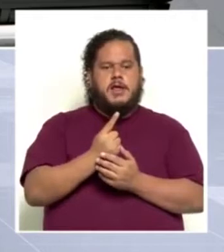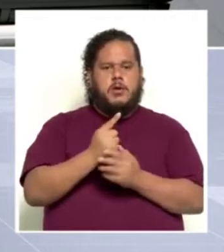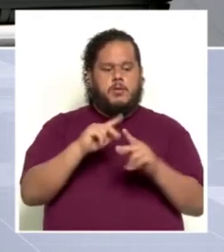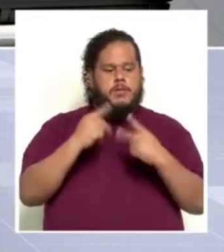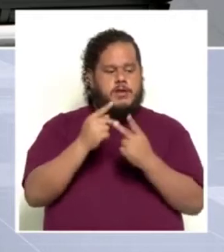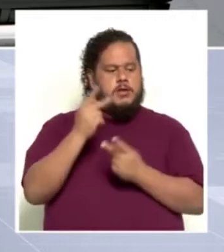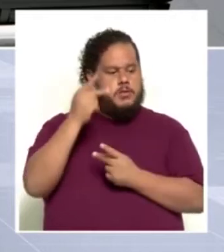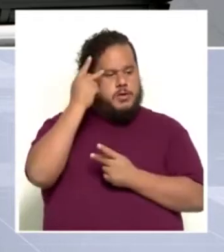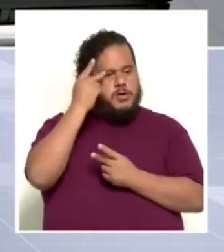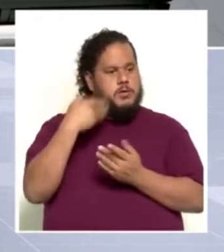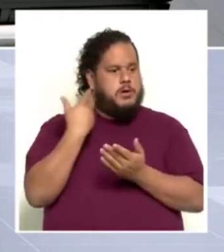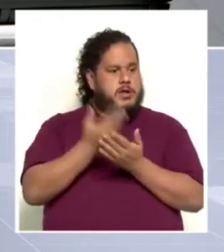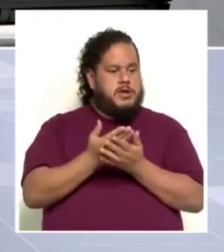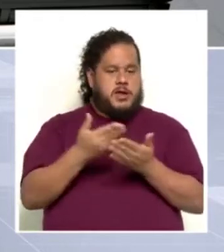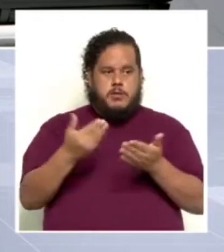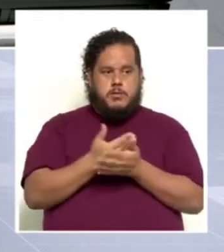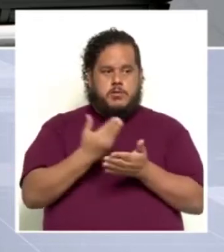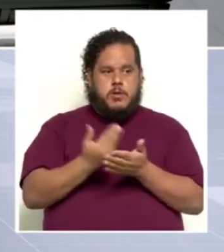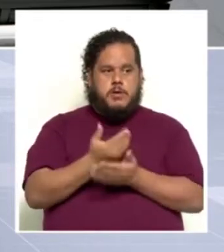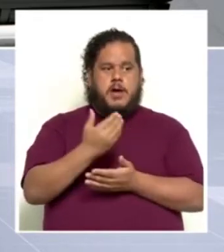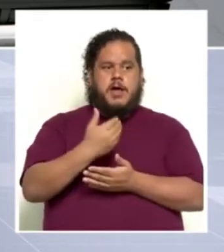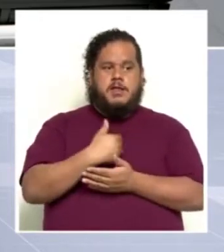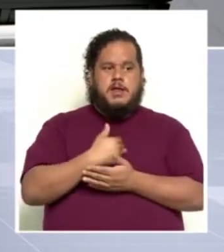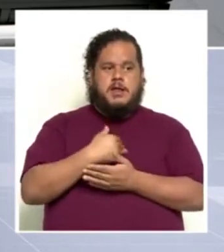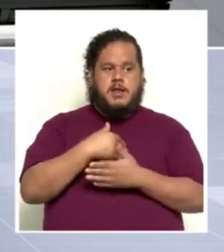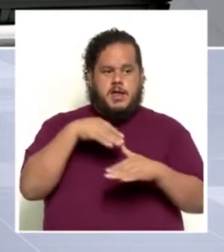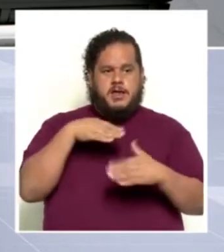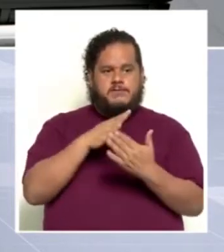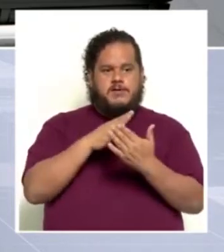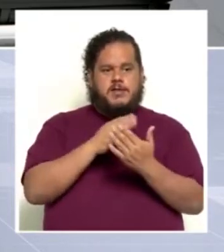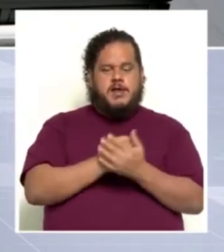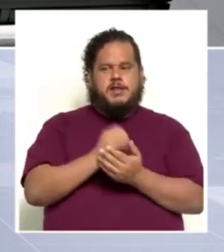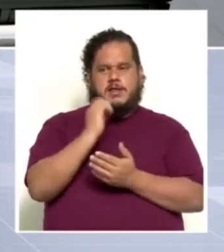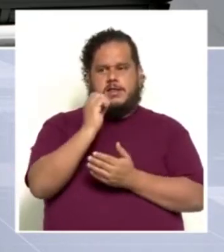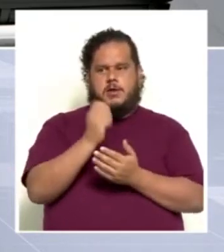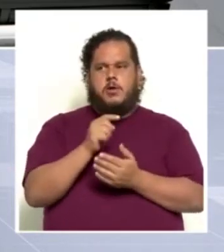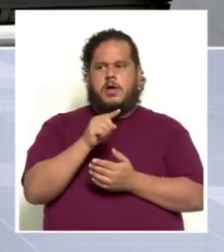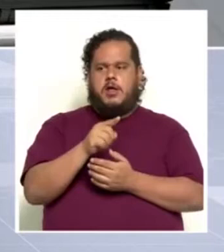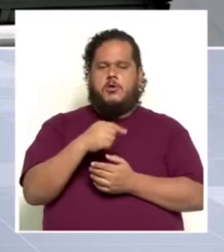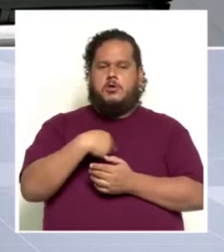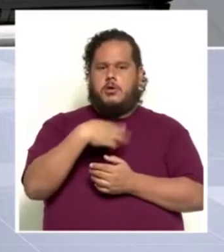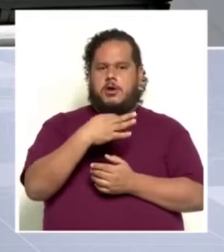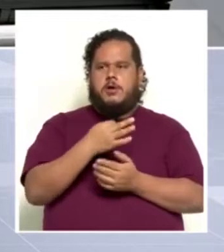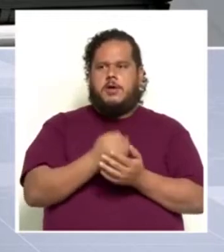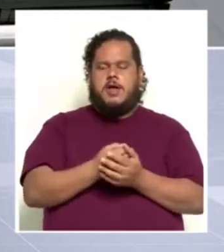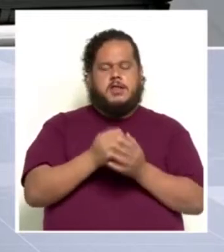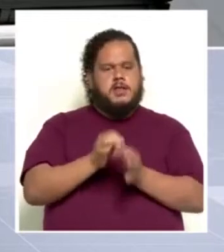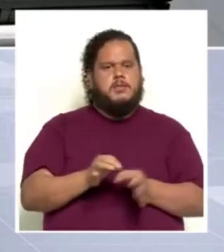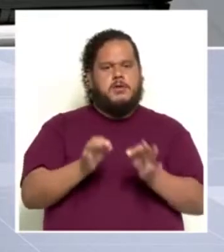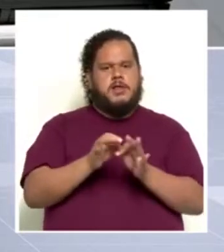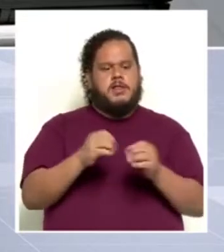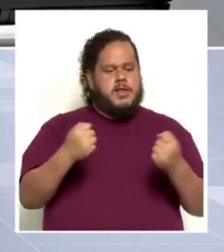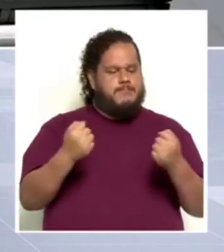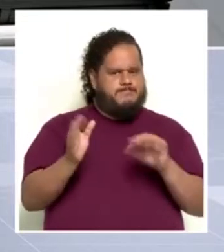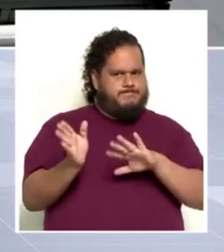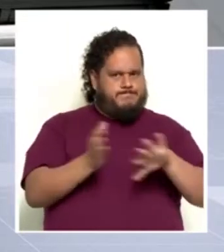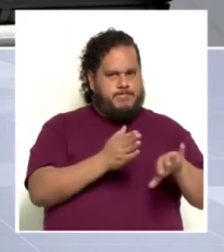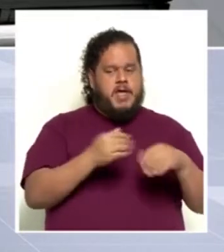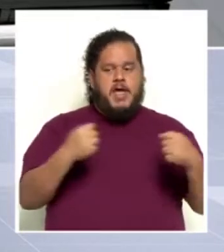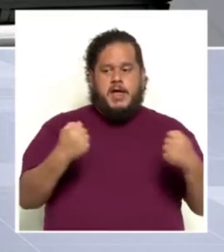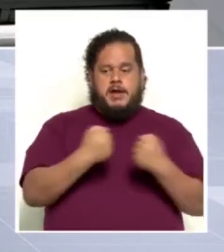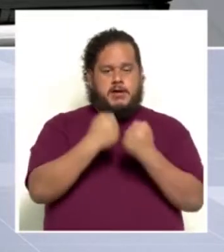llega muy nueva va a tener que enfrentar de cero. Y eso creo que es sustantivo. El reto de Liberación, por otra parte, no